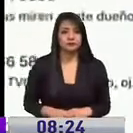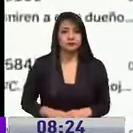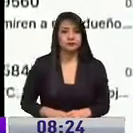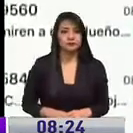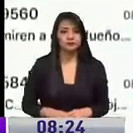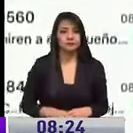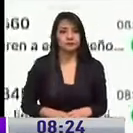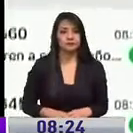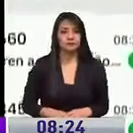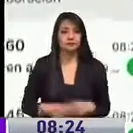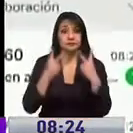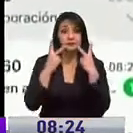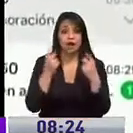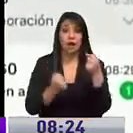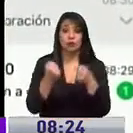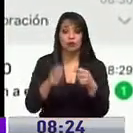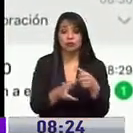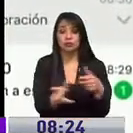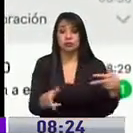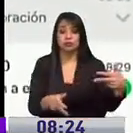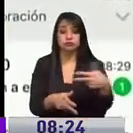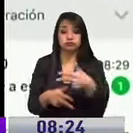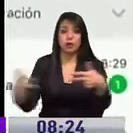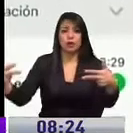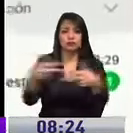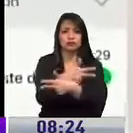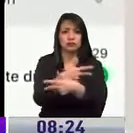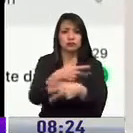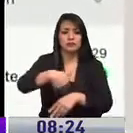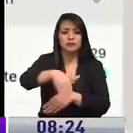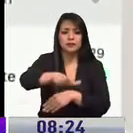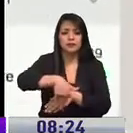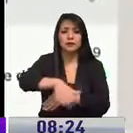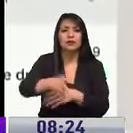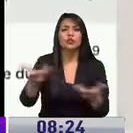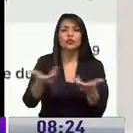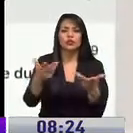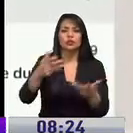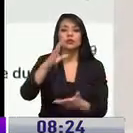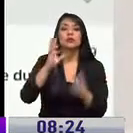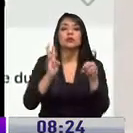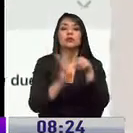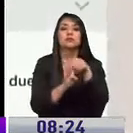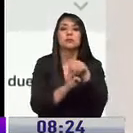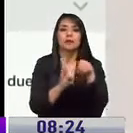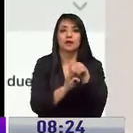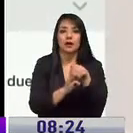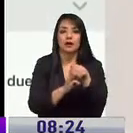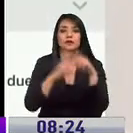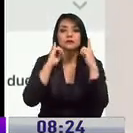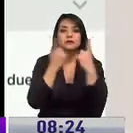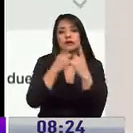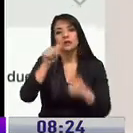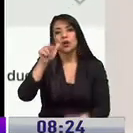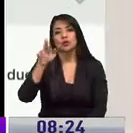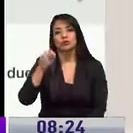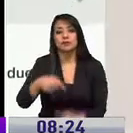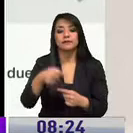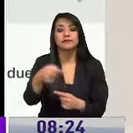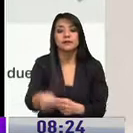Aquí podemos ver cómo autos se está metiendo en contravía, se necesita pintar señalización. Esto es en Cumbayá, Santa Lucía, calle 1, lote 61, calle C, frente a